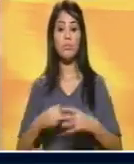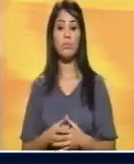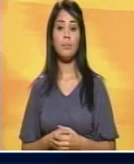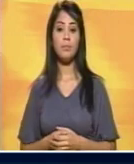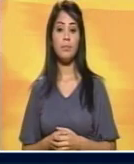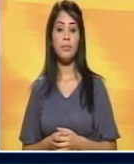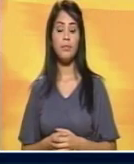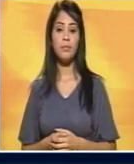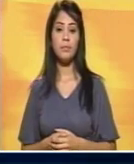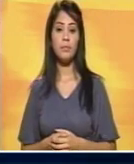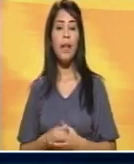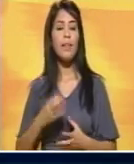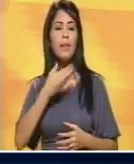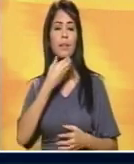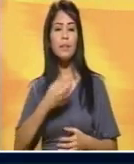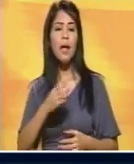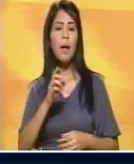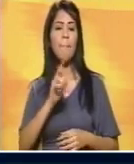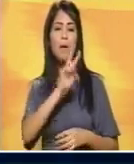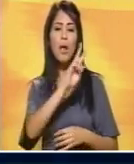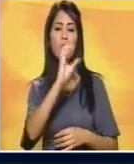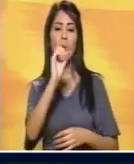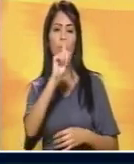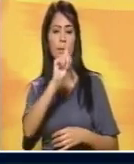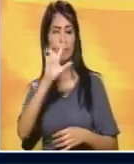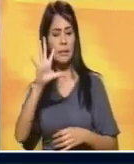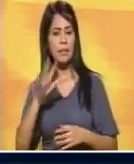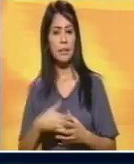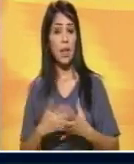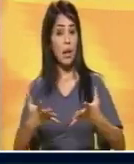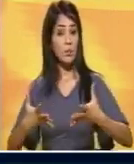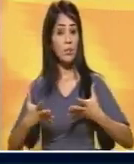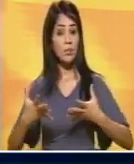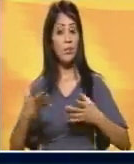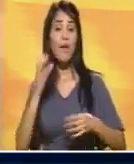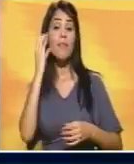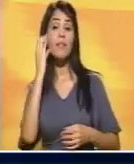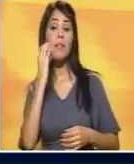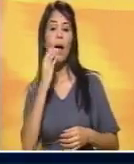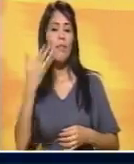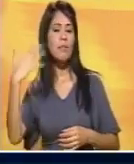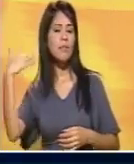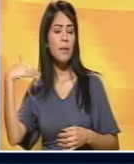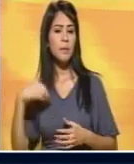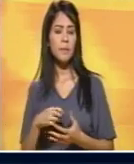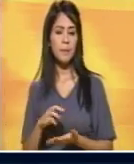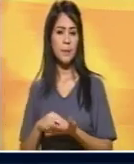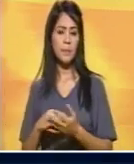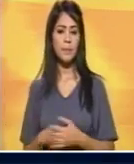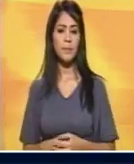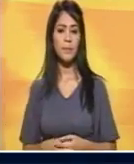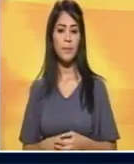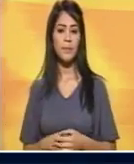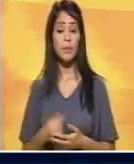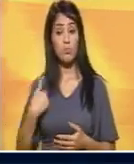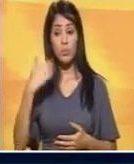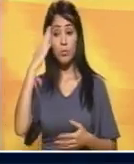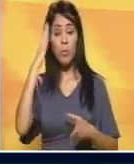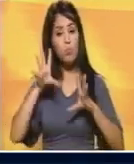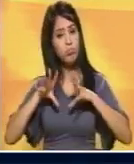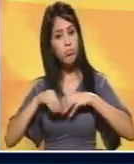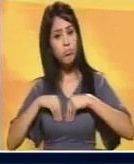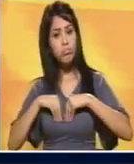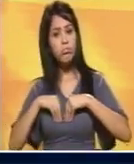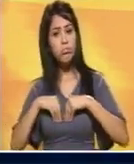de diciembre del 2015. Hemos reconocido la victoria de Enrique Capriles en las últimas elecciones a gobernadores. Hemos reconocido la victoria de Henry